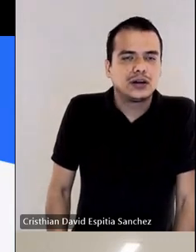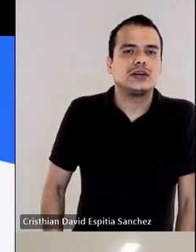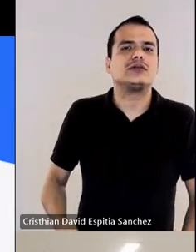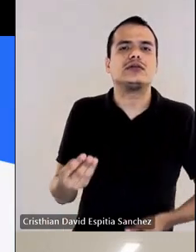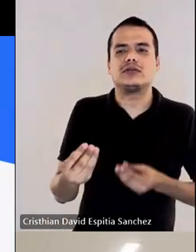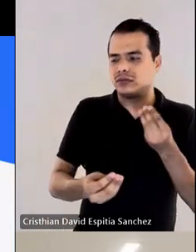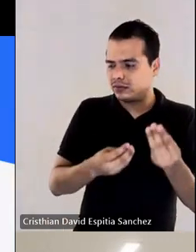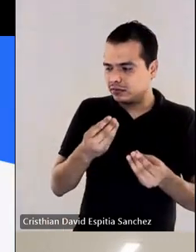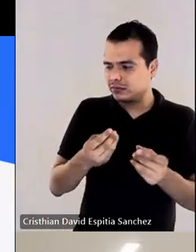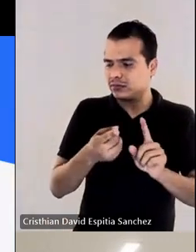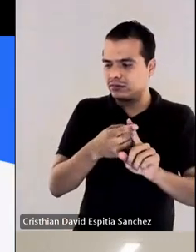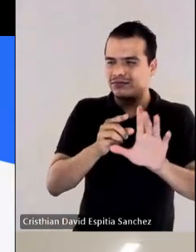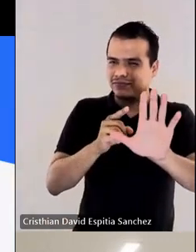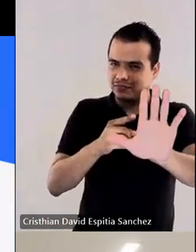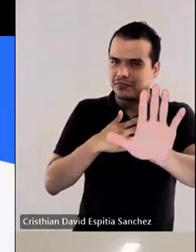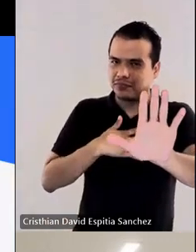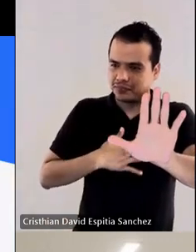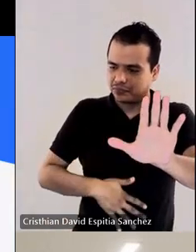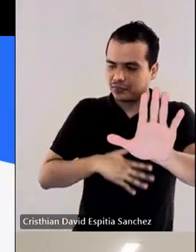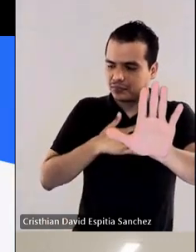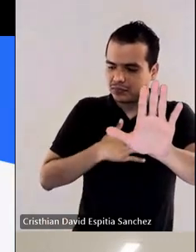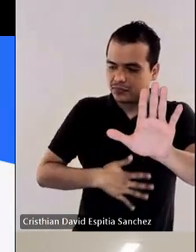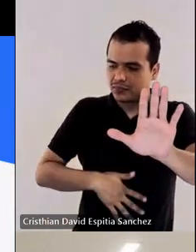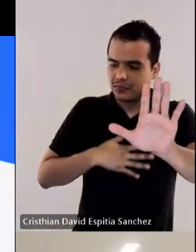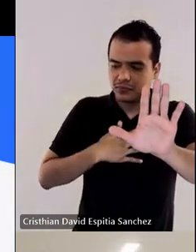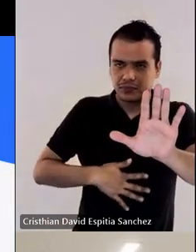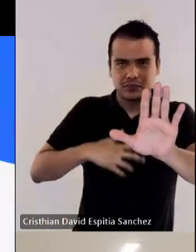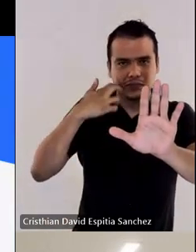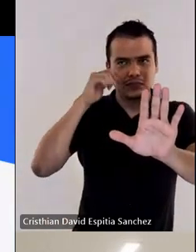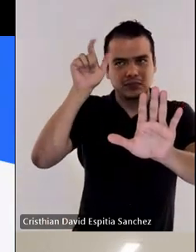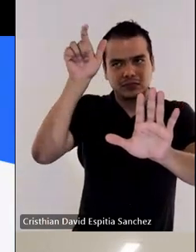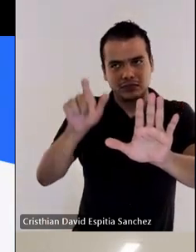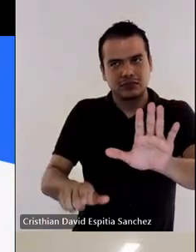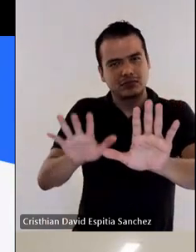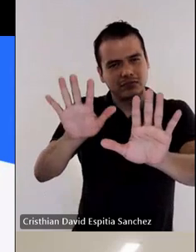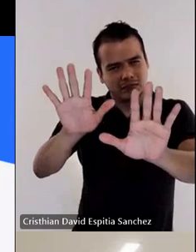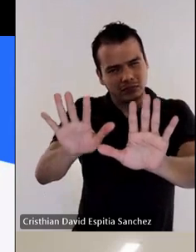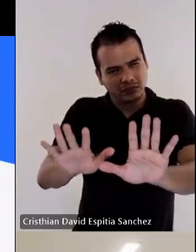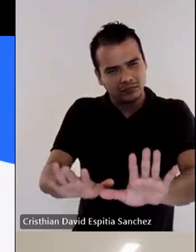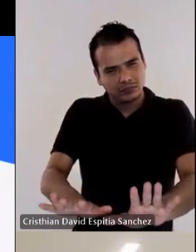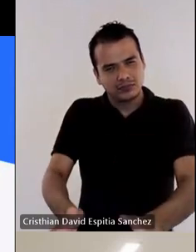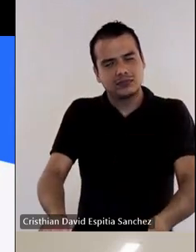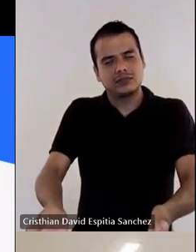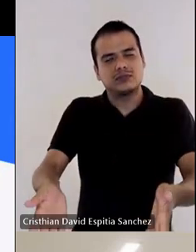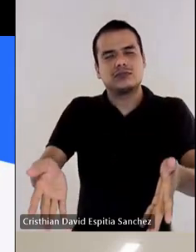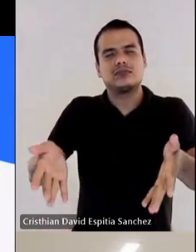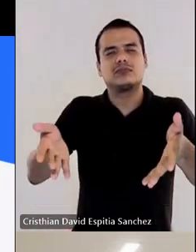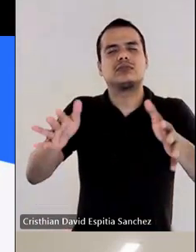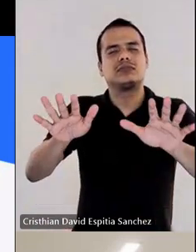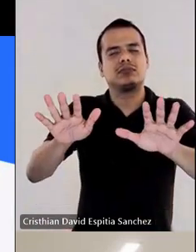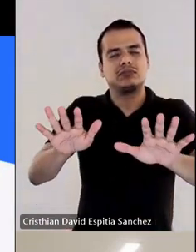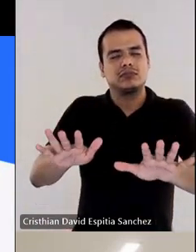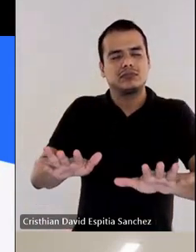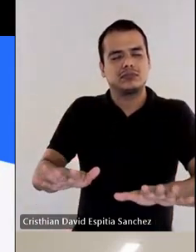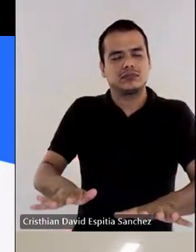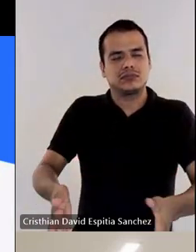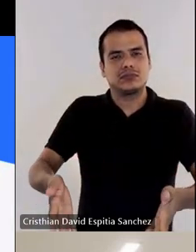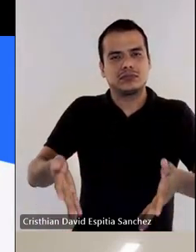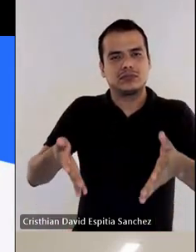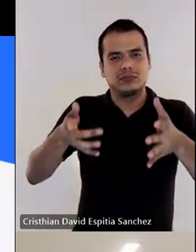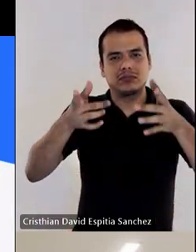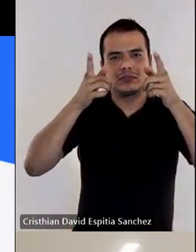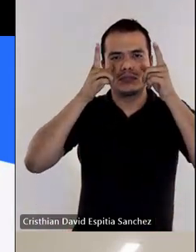de tranquilizarla, calmarla, decirle que respire lentamente, que cierre los ojos durante unos 15